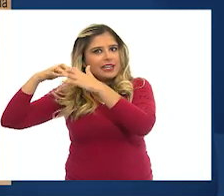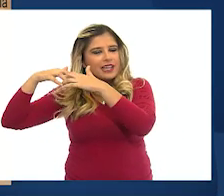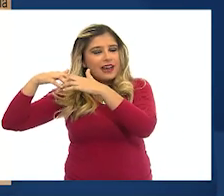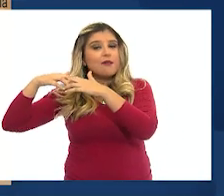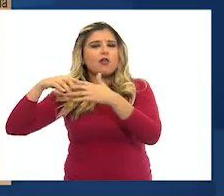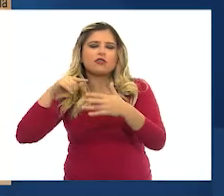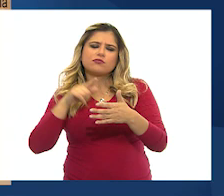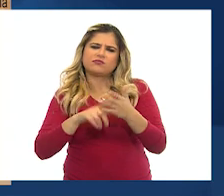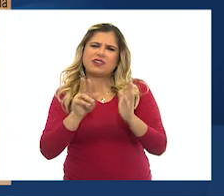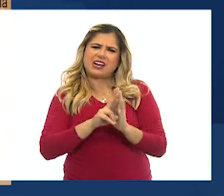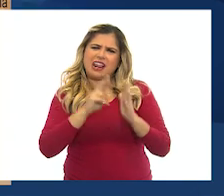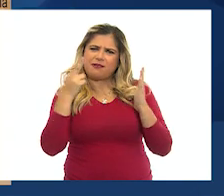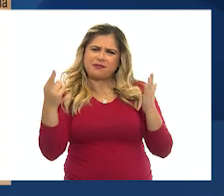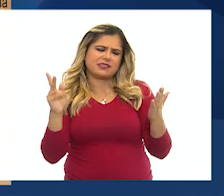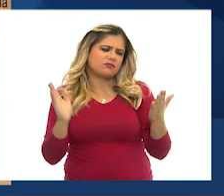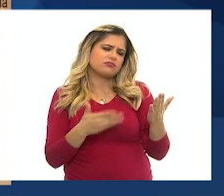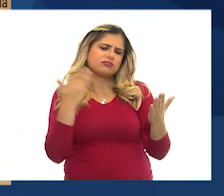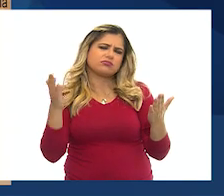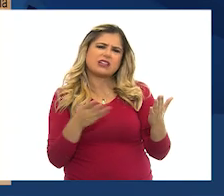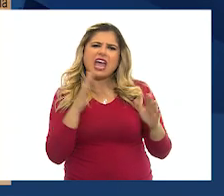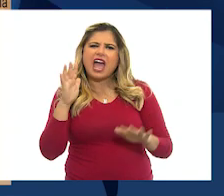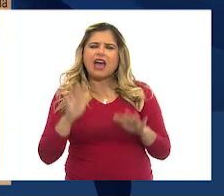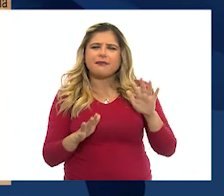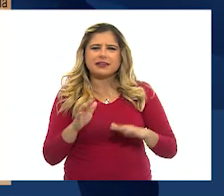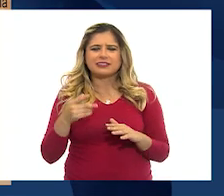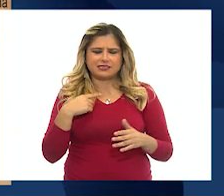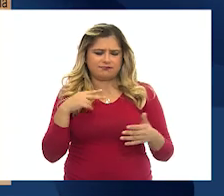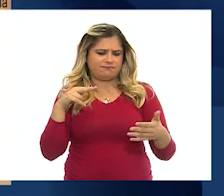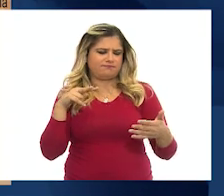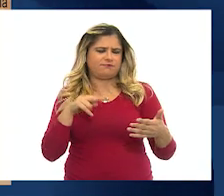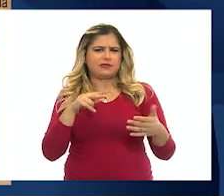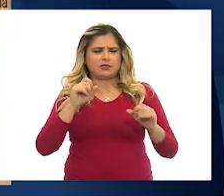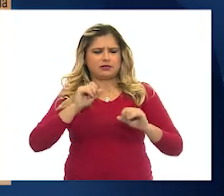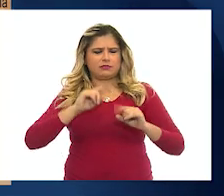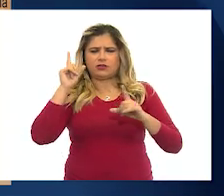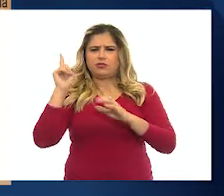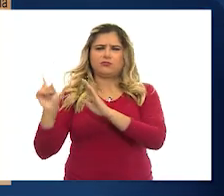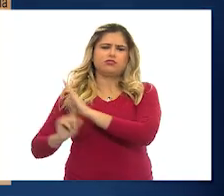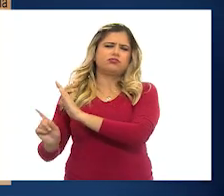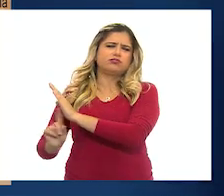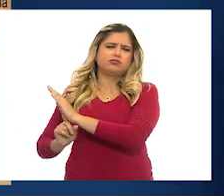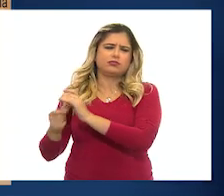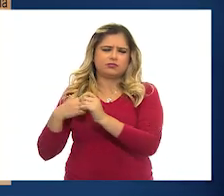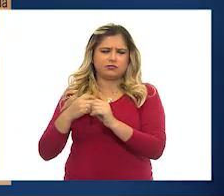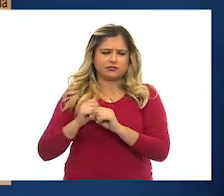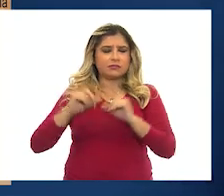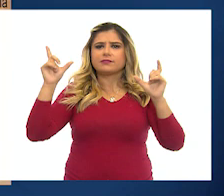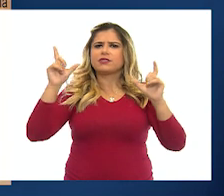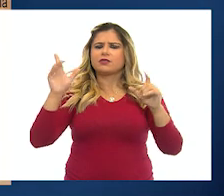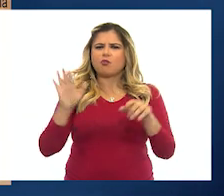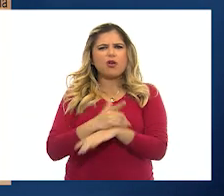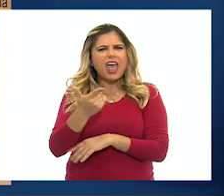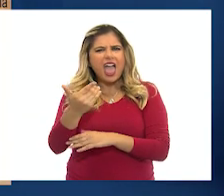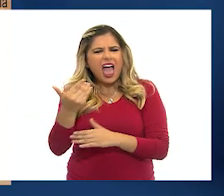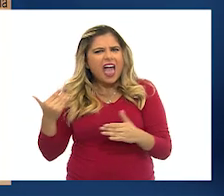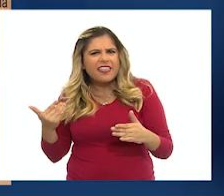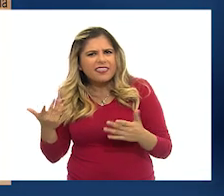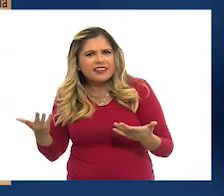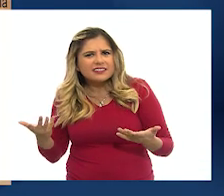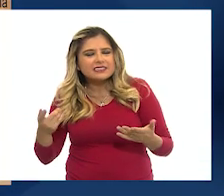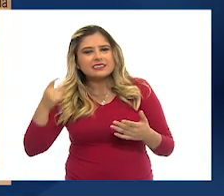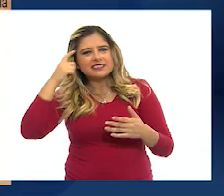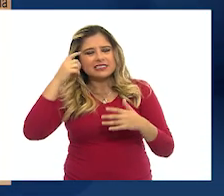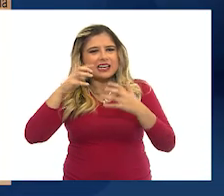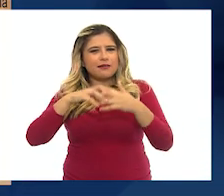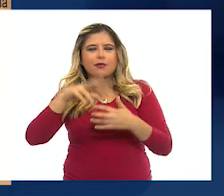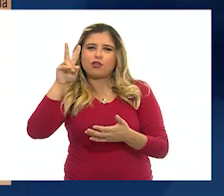embargo, el artículo ¿Por qué a veces nos despertamos poco antes de que suene el despertador?, por Hans Günther West en Mente y Cerebro número